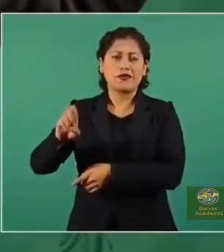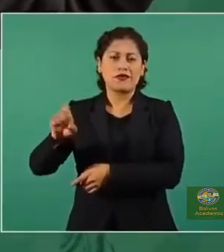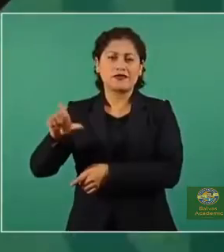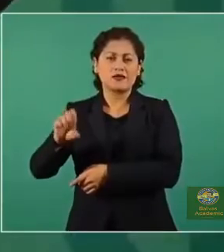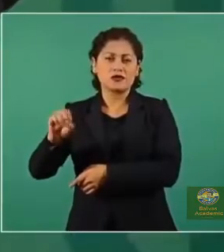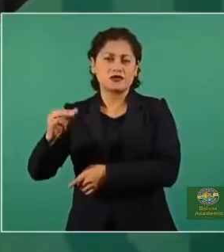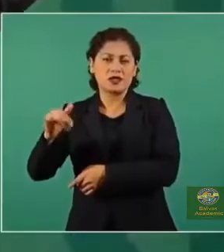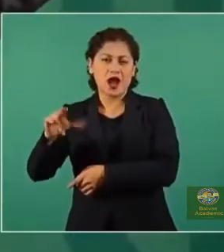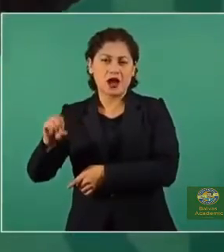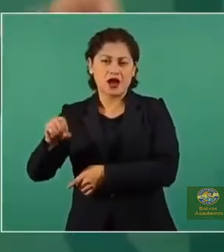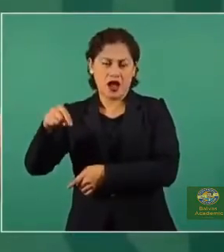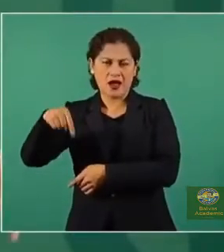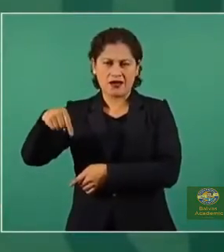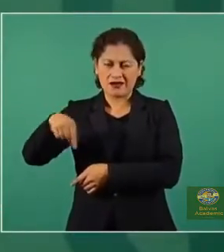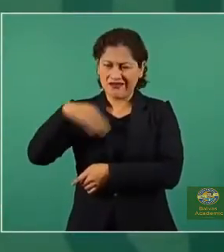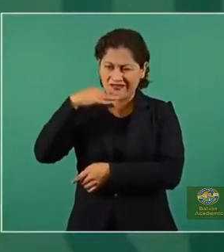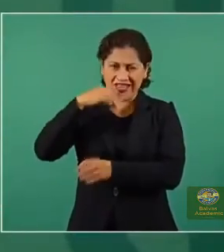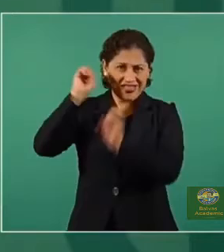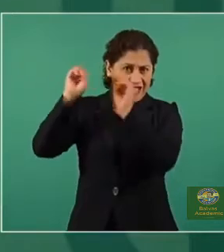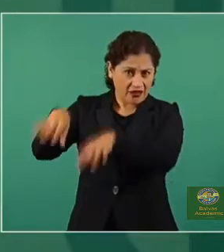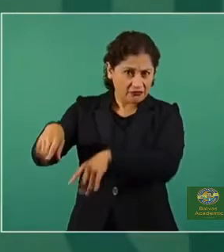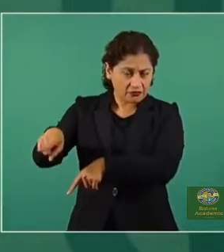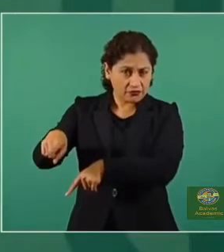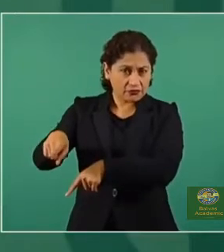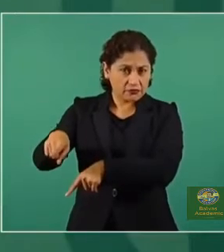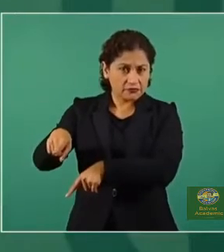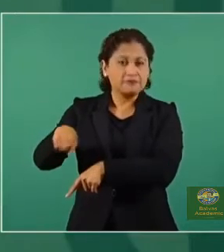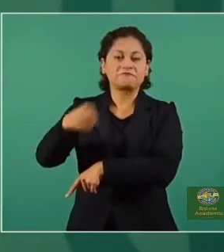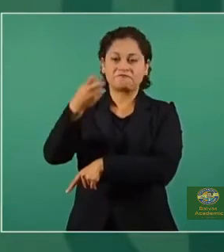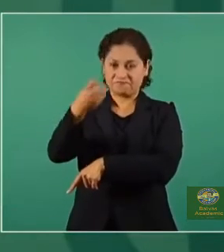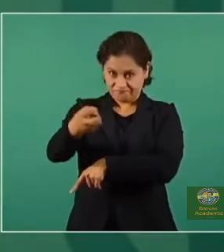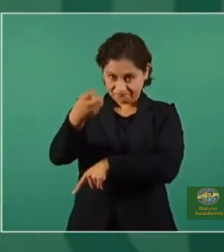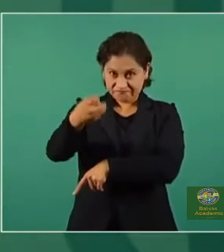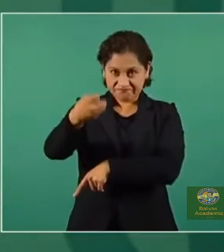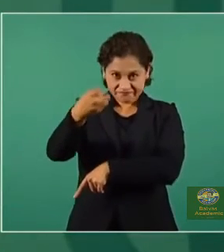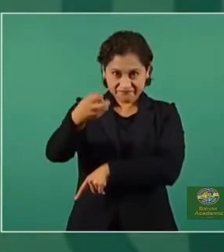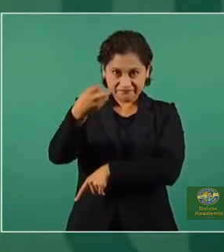el basurero de aquí, ¿cómo se llama? Xochiaca,